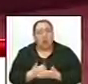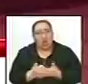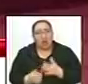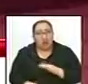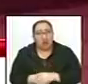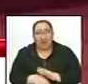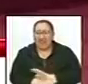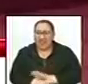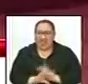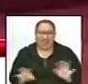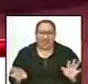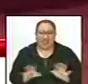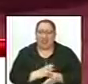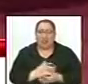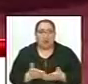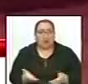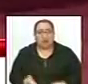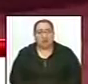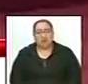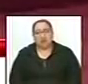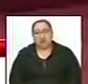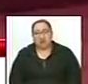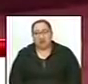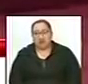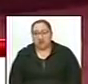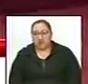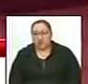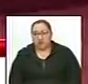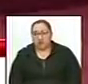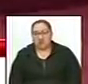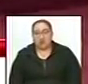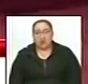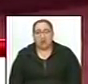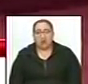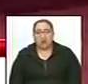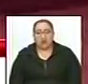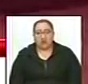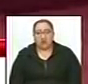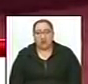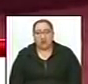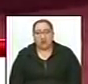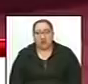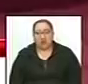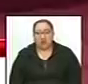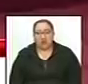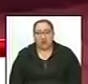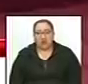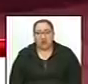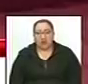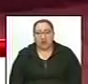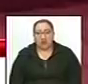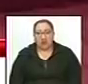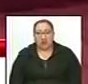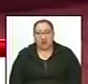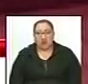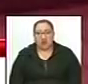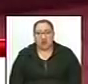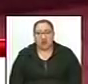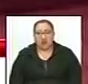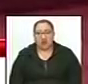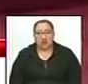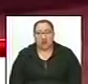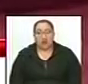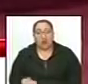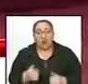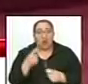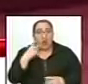entonces no corresponde el delito en materia que se estaba planteando. Por lo cual, presidente, a pesar de que escucho algunos murmullos por